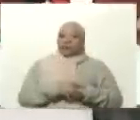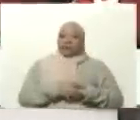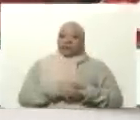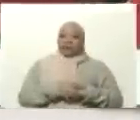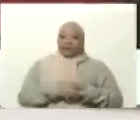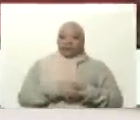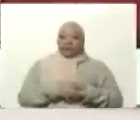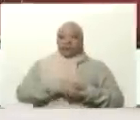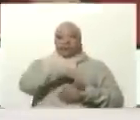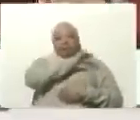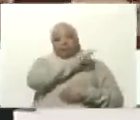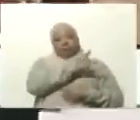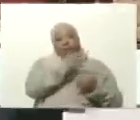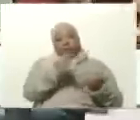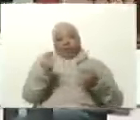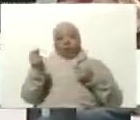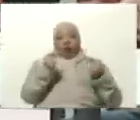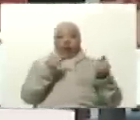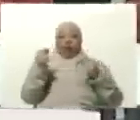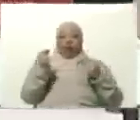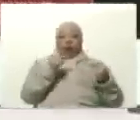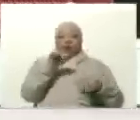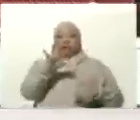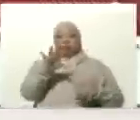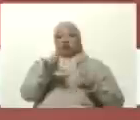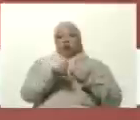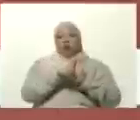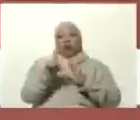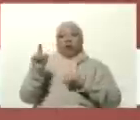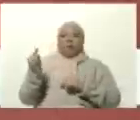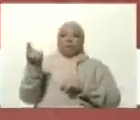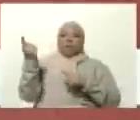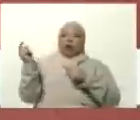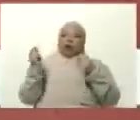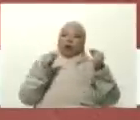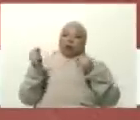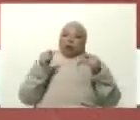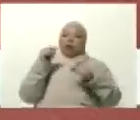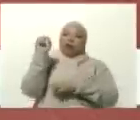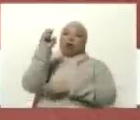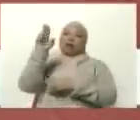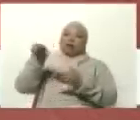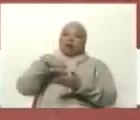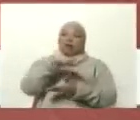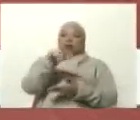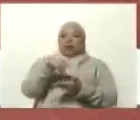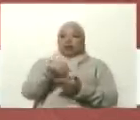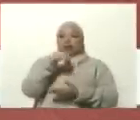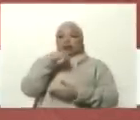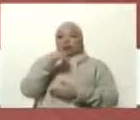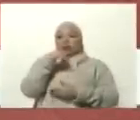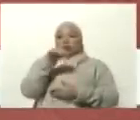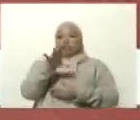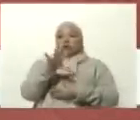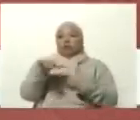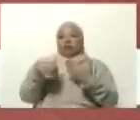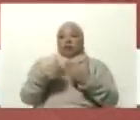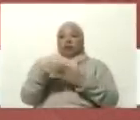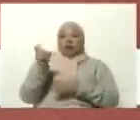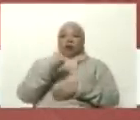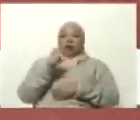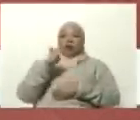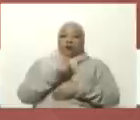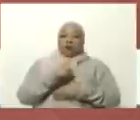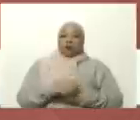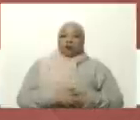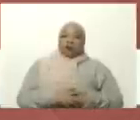Se empoderó, ya se han discutido, hay 5 leyes en primera discusión en la Asamblea Nacional, 5 leyes y todas las que sean necesarias.